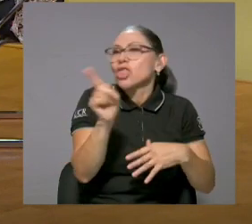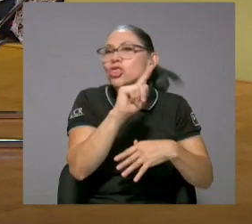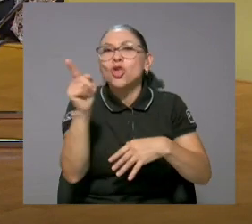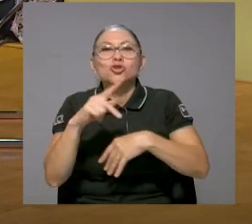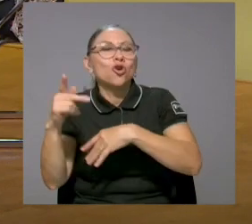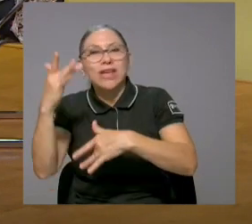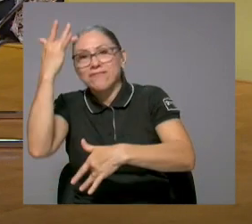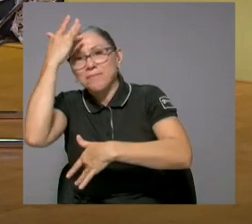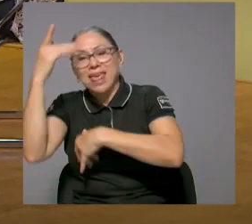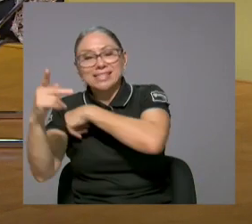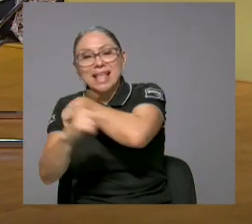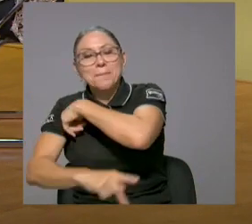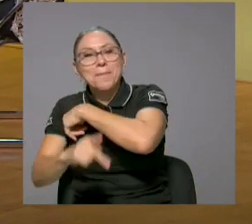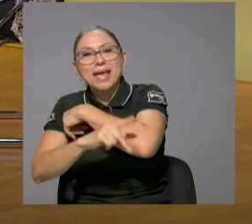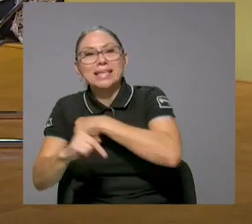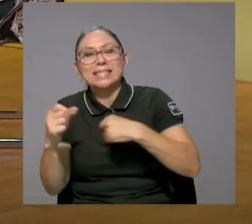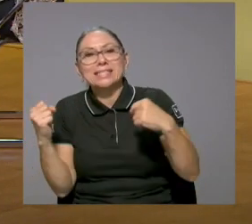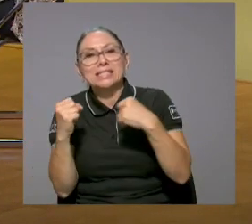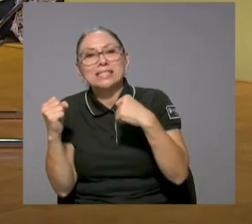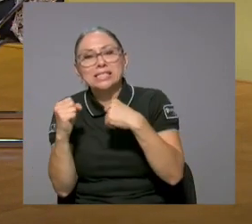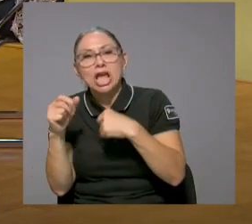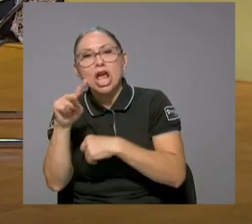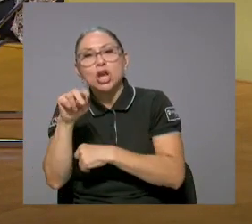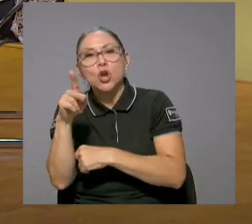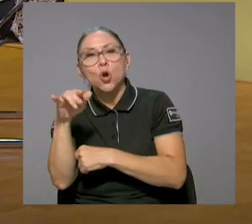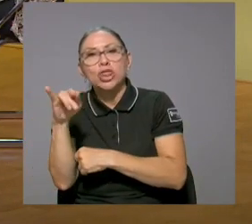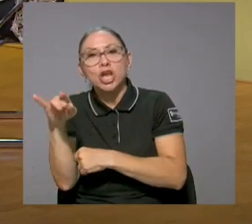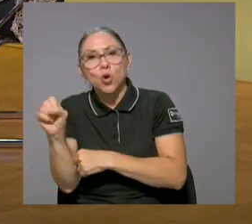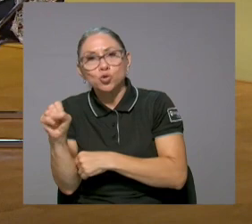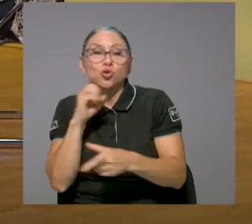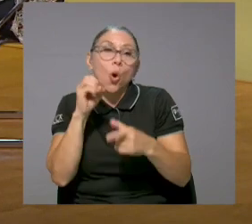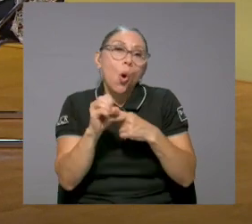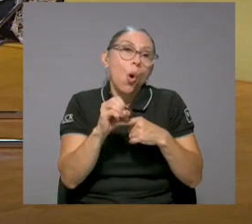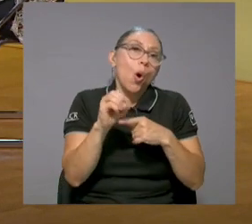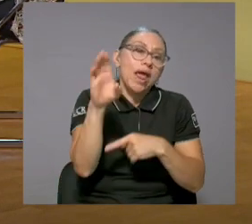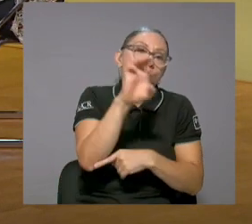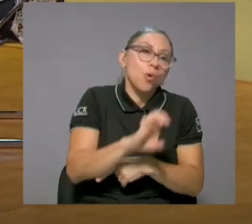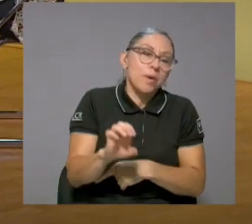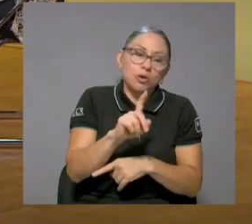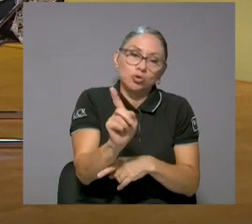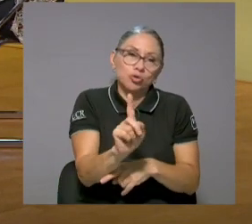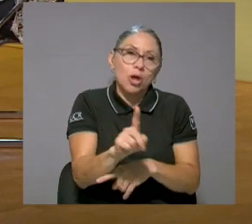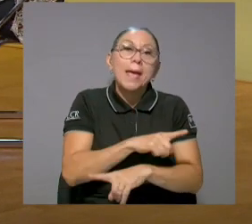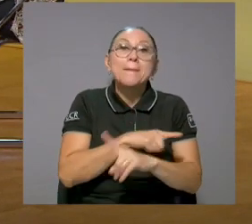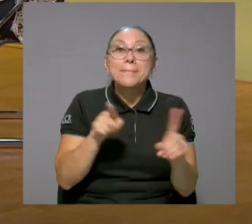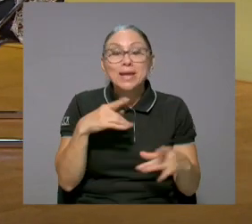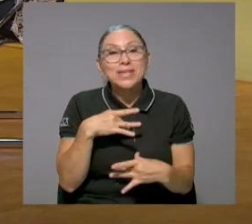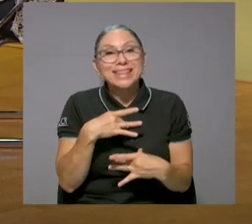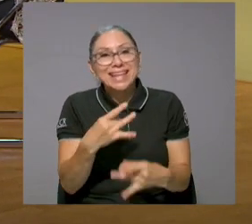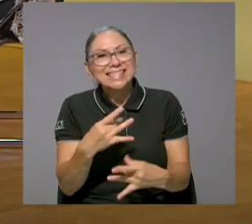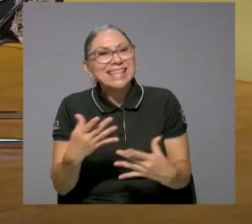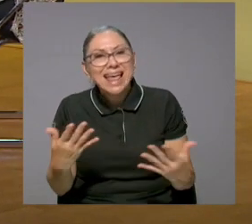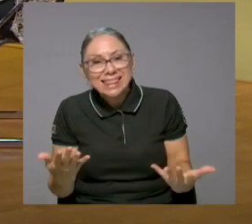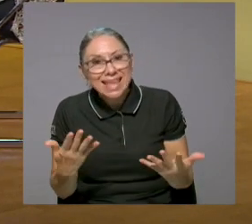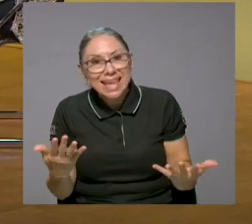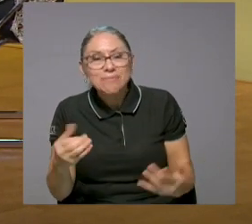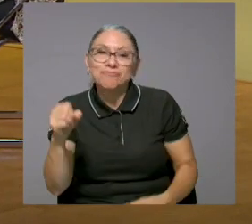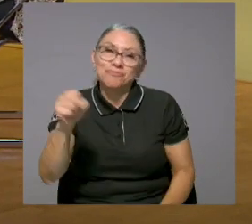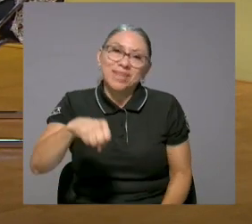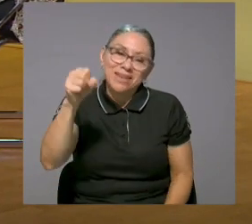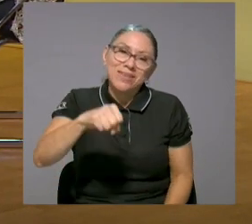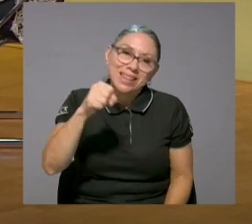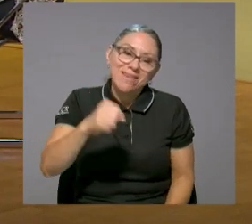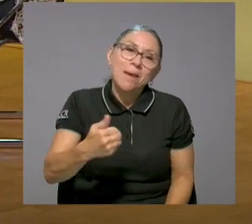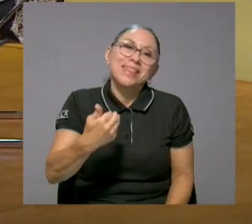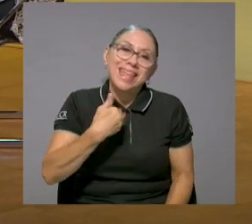nórdicos o en países de pronto europeos, pero lo que sí es interesante es que efectivamente existe